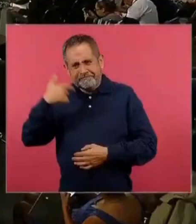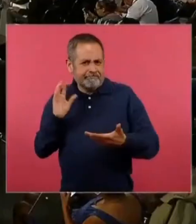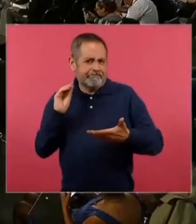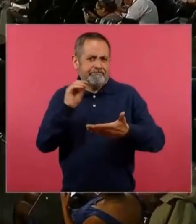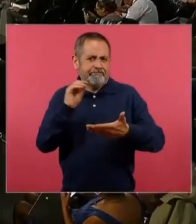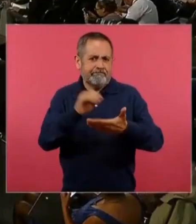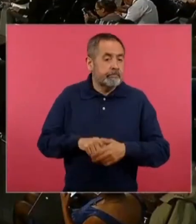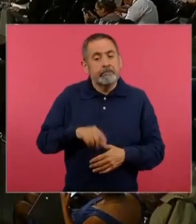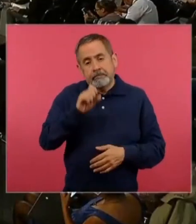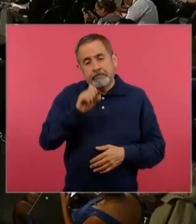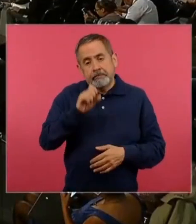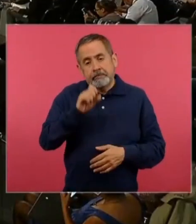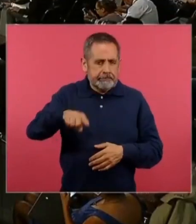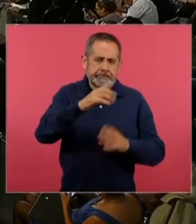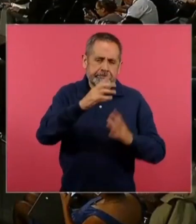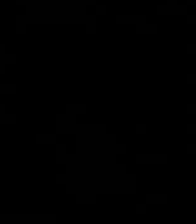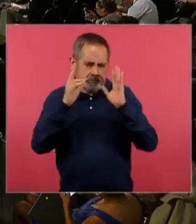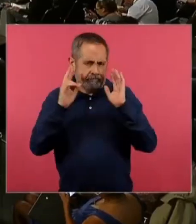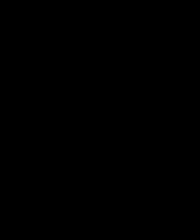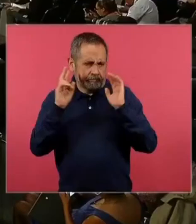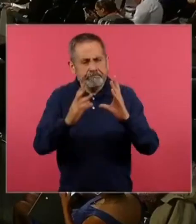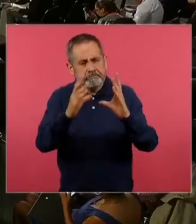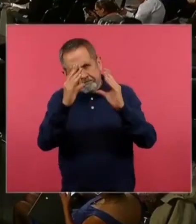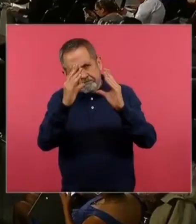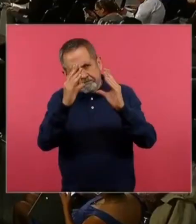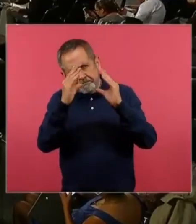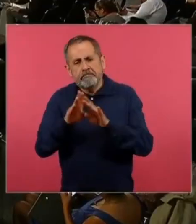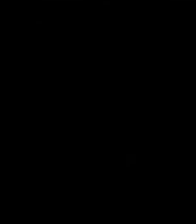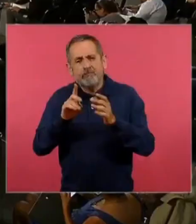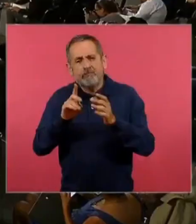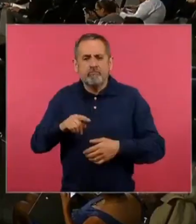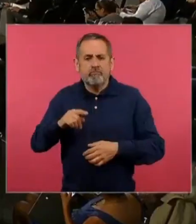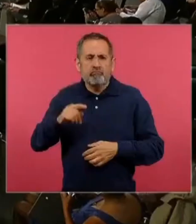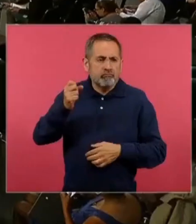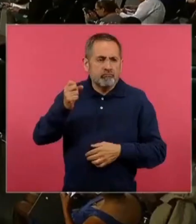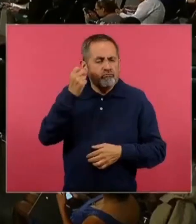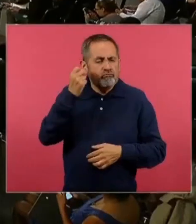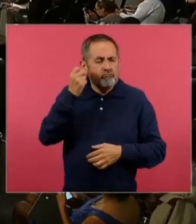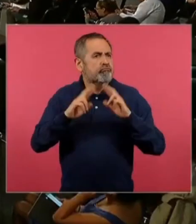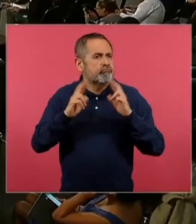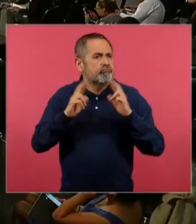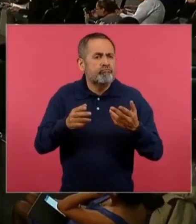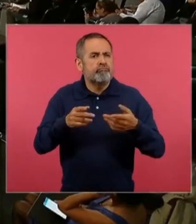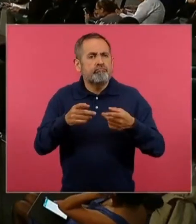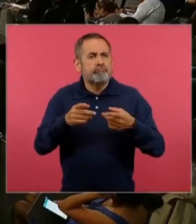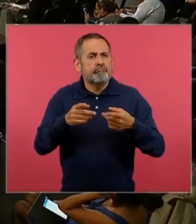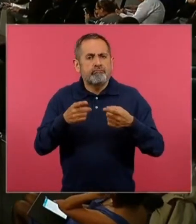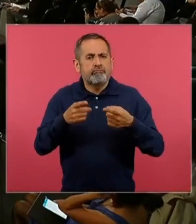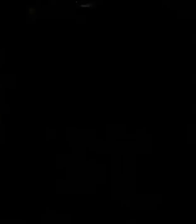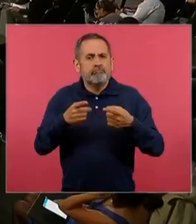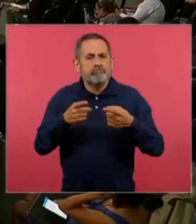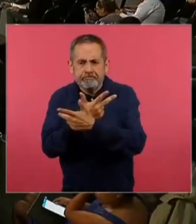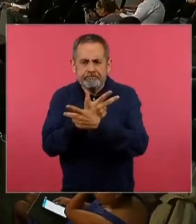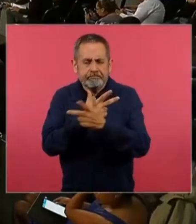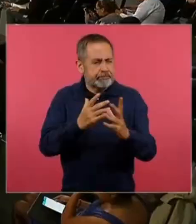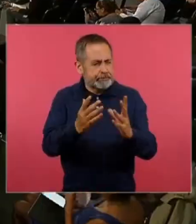Fuimos capacitados también, debo de decirlo, en conferencias, en reuniones, webinars,